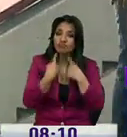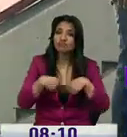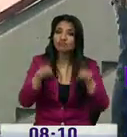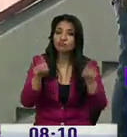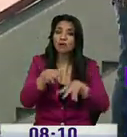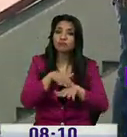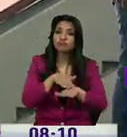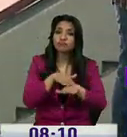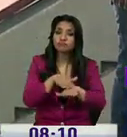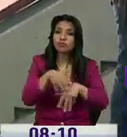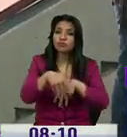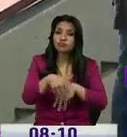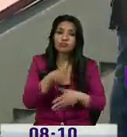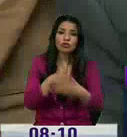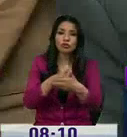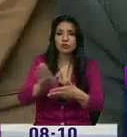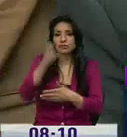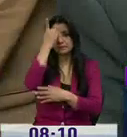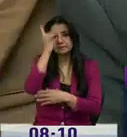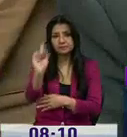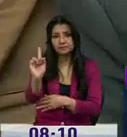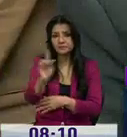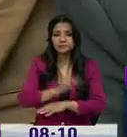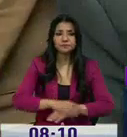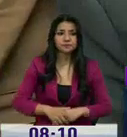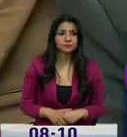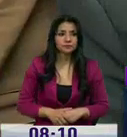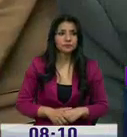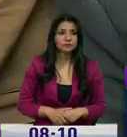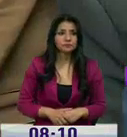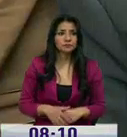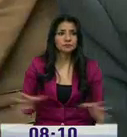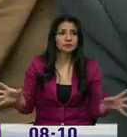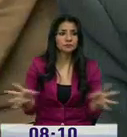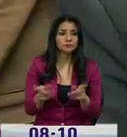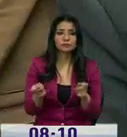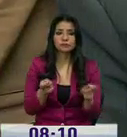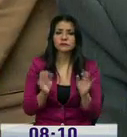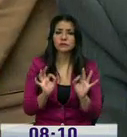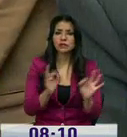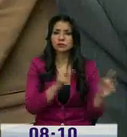se movilizarán en contra de la medida. Vamos a tener todo el contingente,